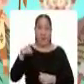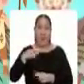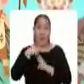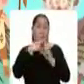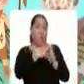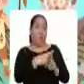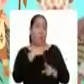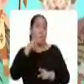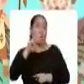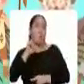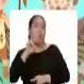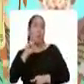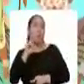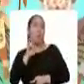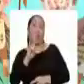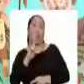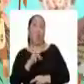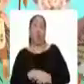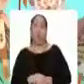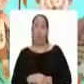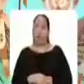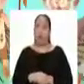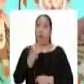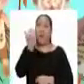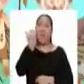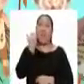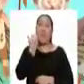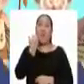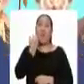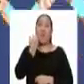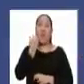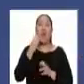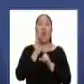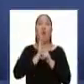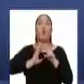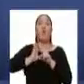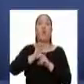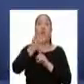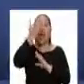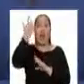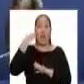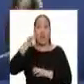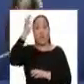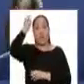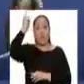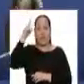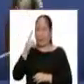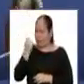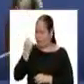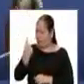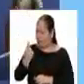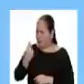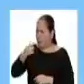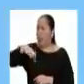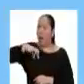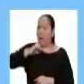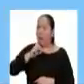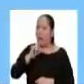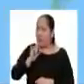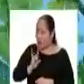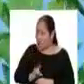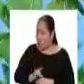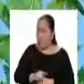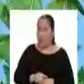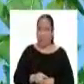ellos respondieron, Virú, la antigua cultura pre-inca. Y los españoles entendieron el nombre como Perú. Pero